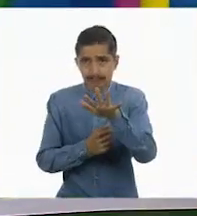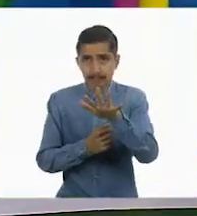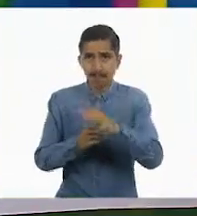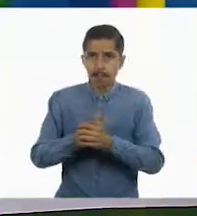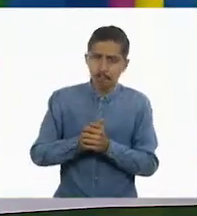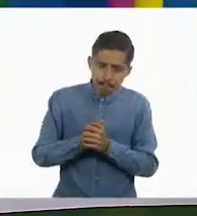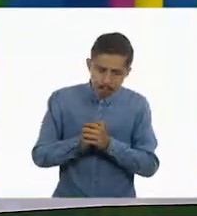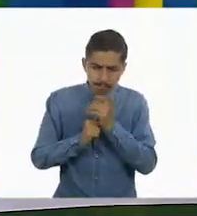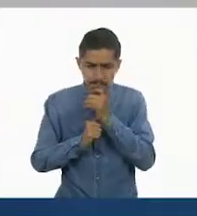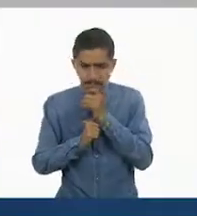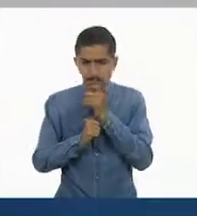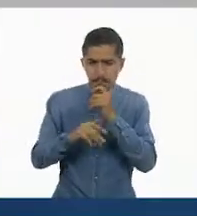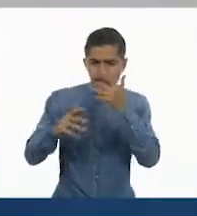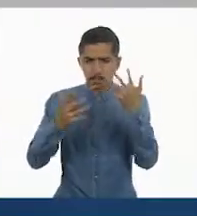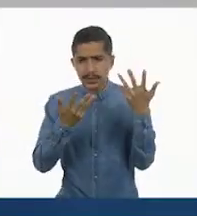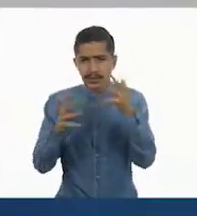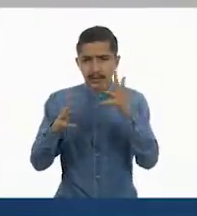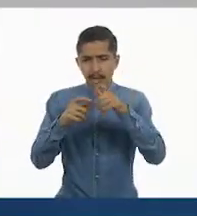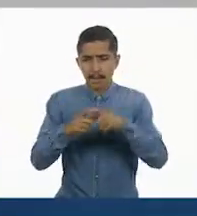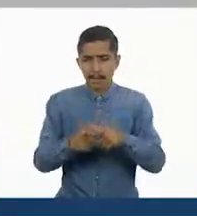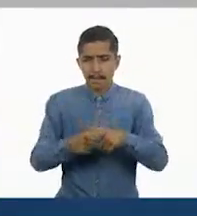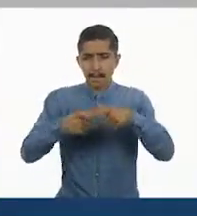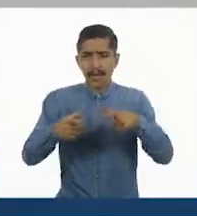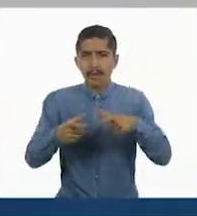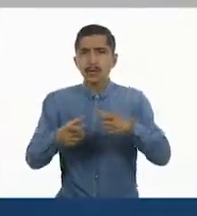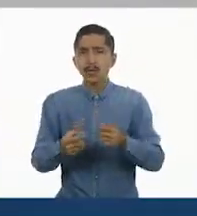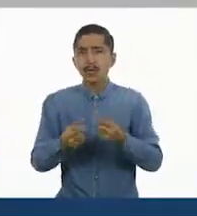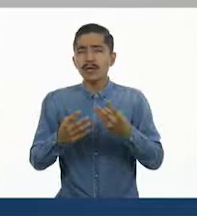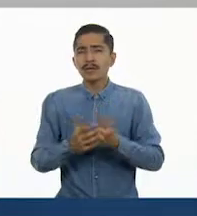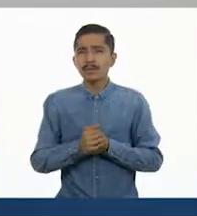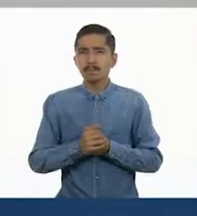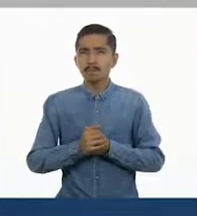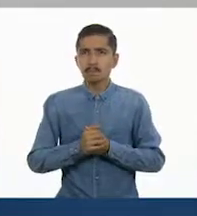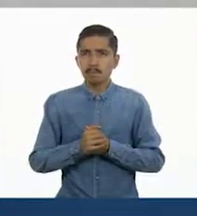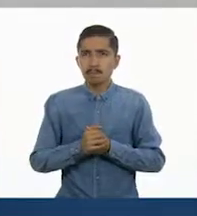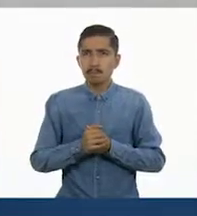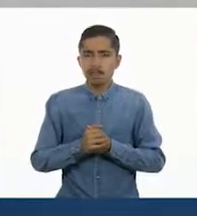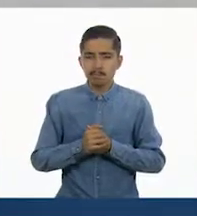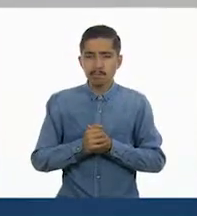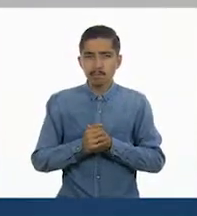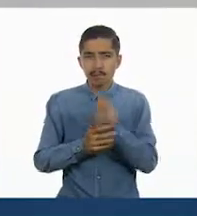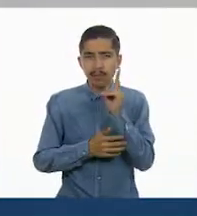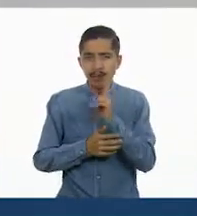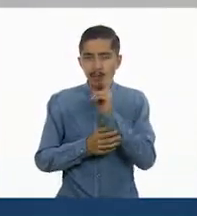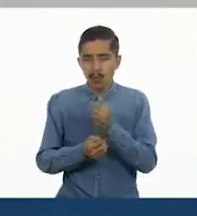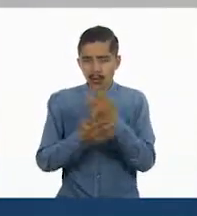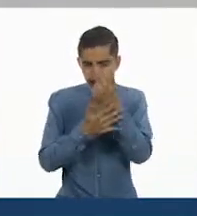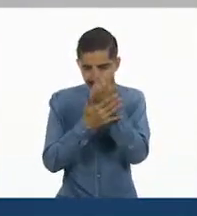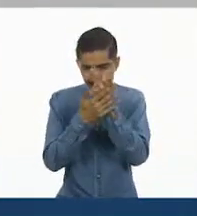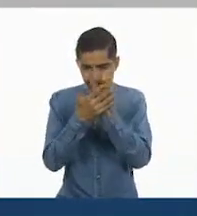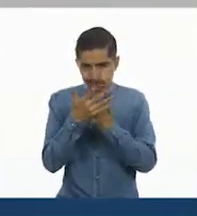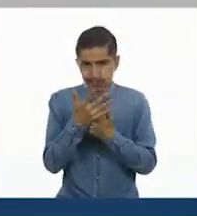pues creció más o menos, a ver, hacemos la operación. El cálculo, sí.